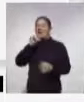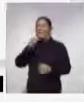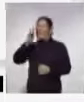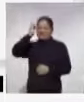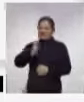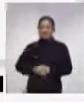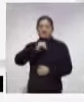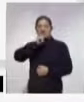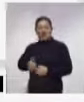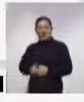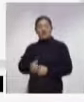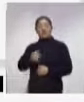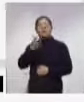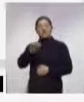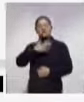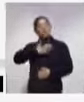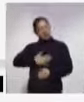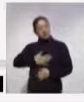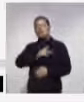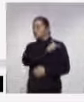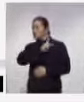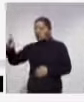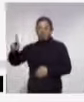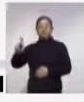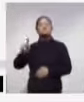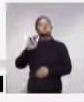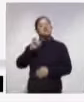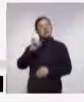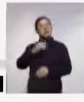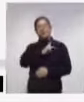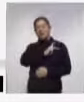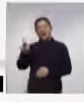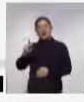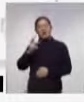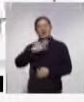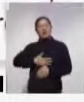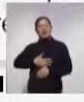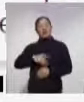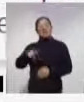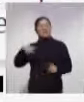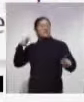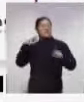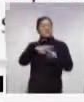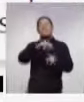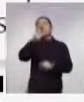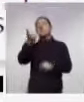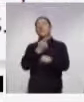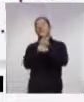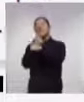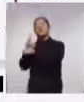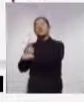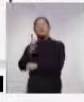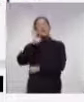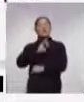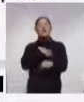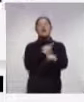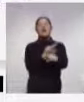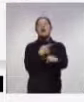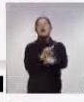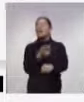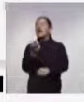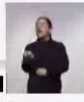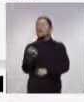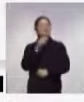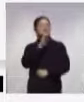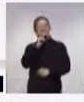indignantes, por lo que ofreció que habrá justicia para todas ellas. El feminicidio de Ingrid y las agresiones a muchas otras mujeres son actos